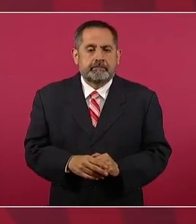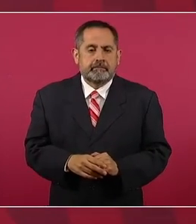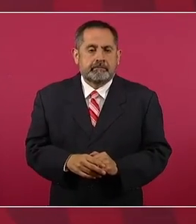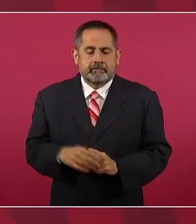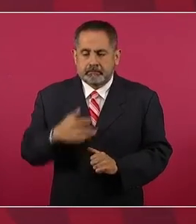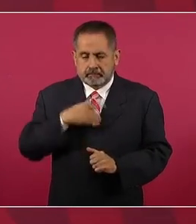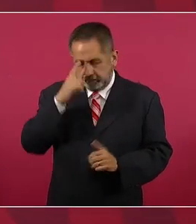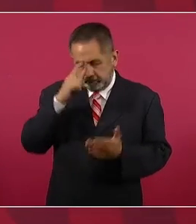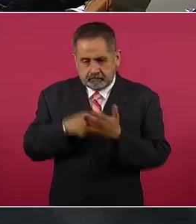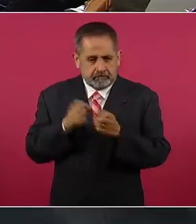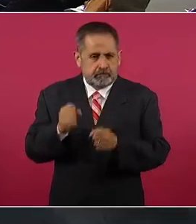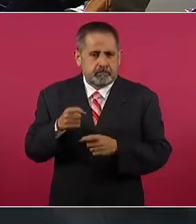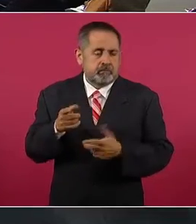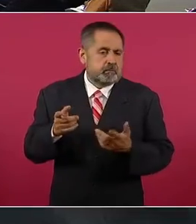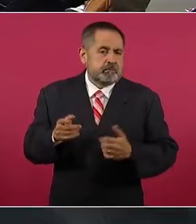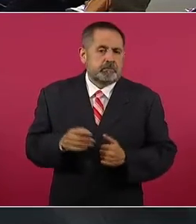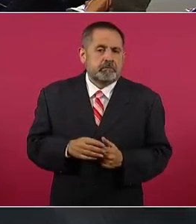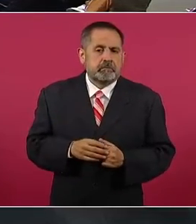Seguramente